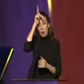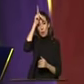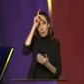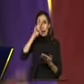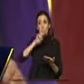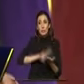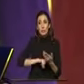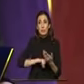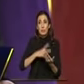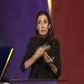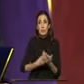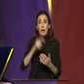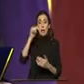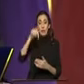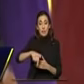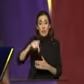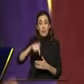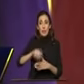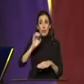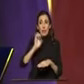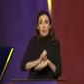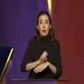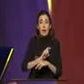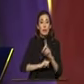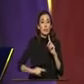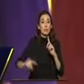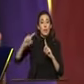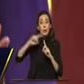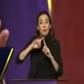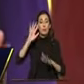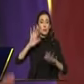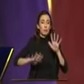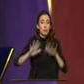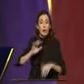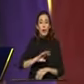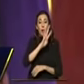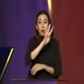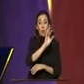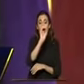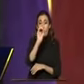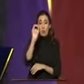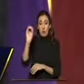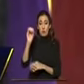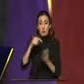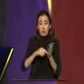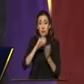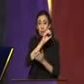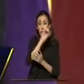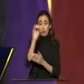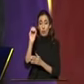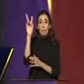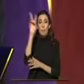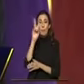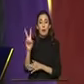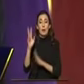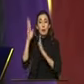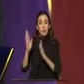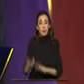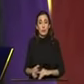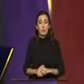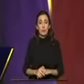exige visa. Se quedan acá. A la fecha, cerca de 400.000 hermanos venezolanos se han asentado en